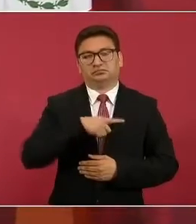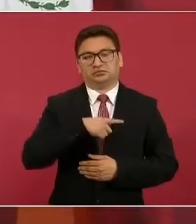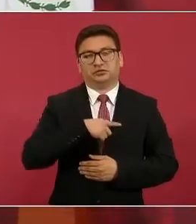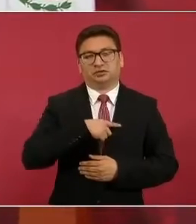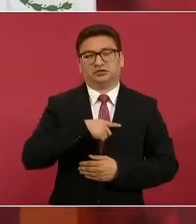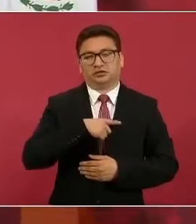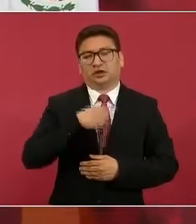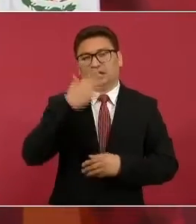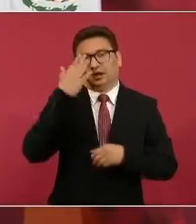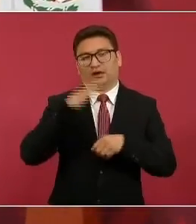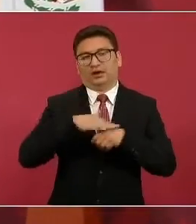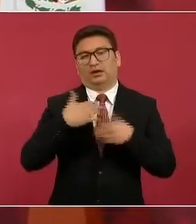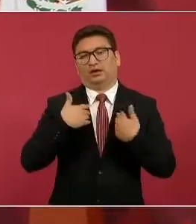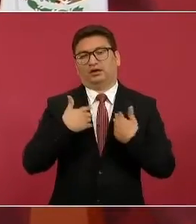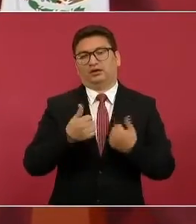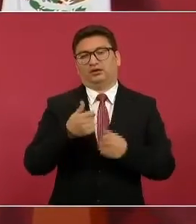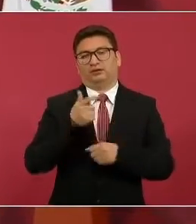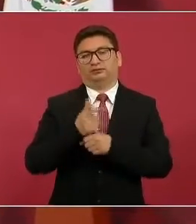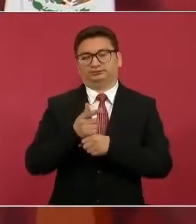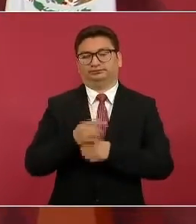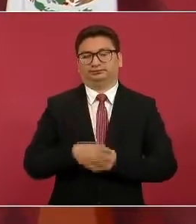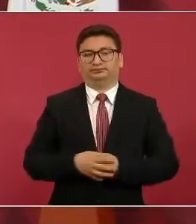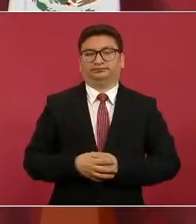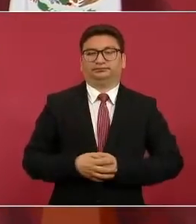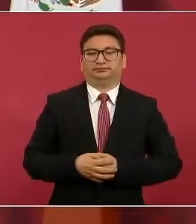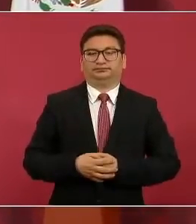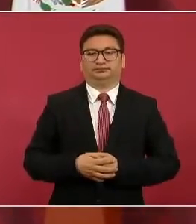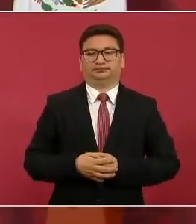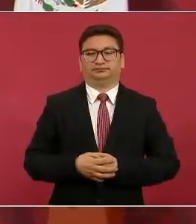tomar en cuenta.